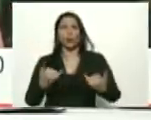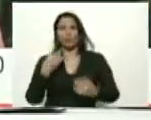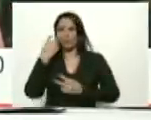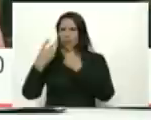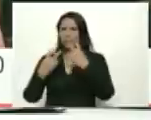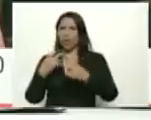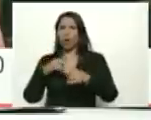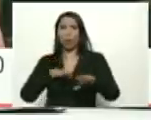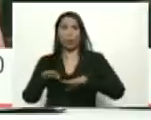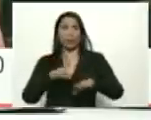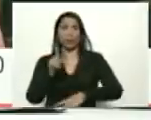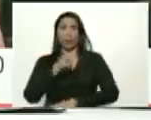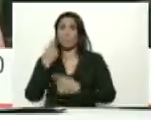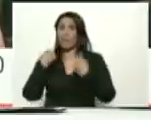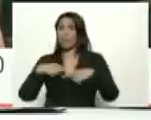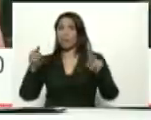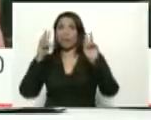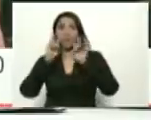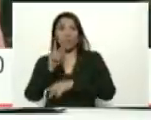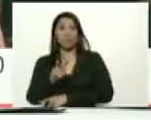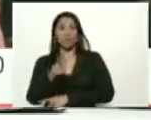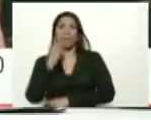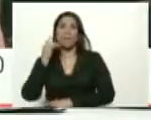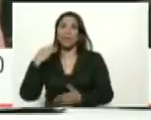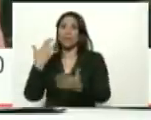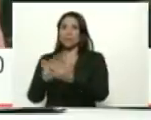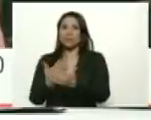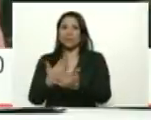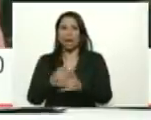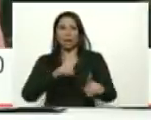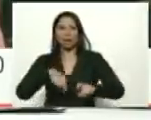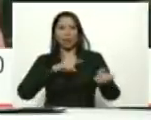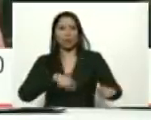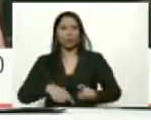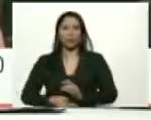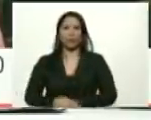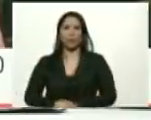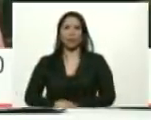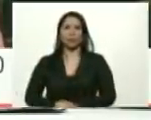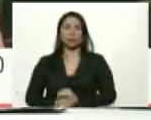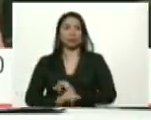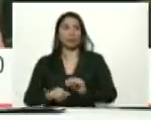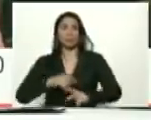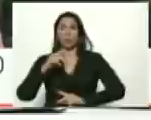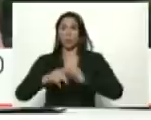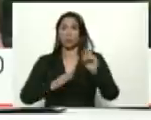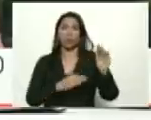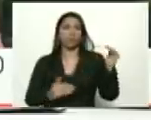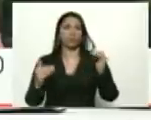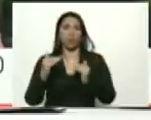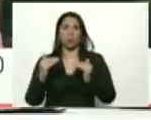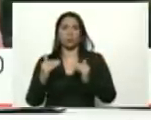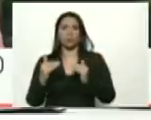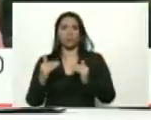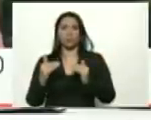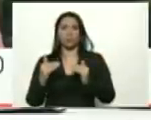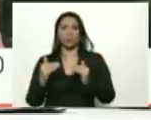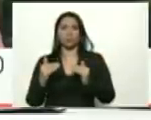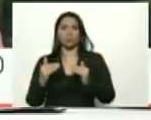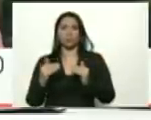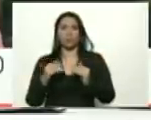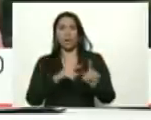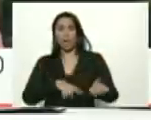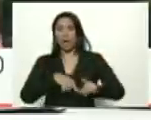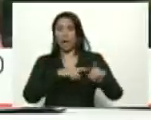le perdamos de vista a las experiencias de la agricultura de alta producción, de la